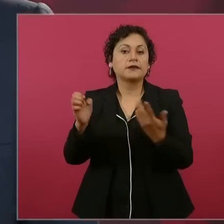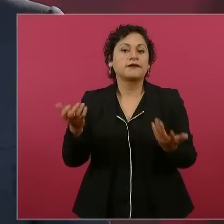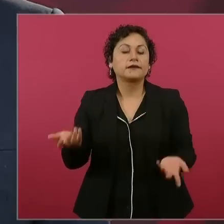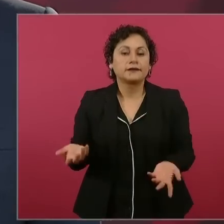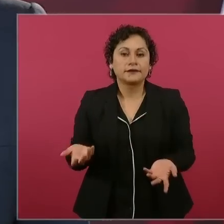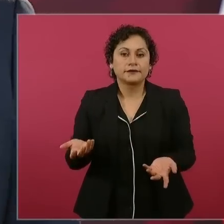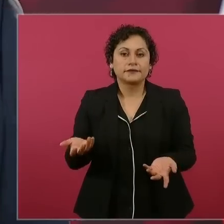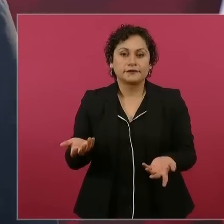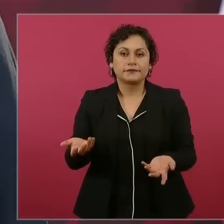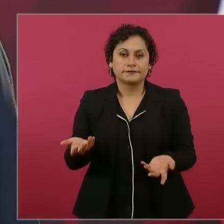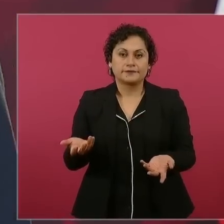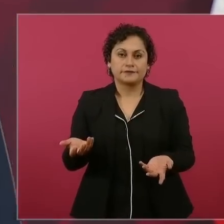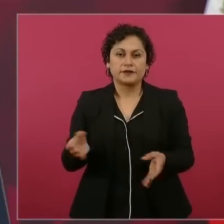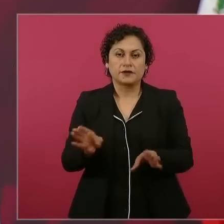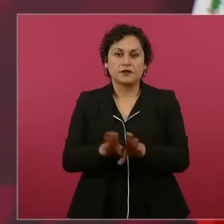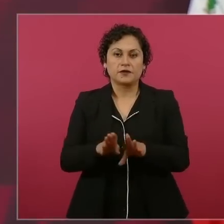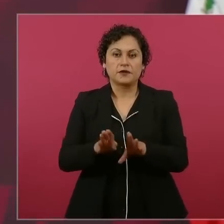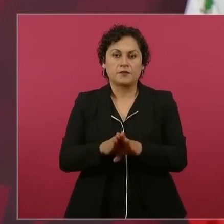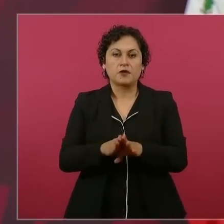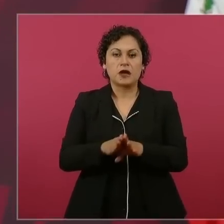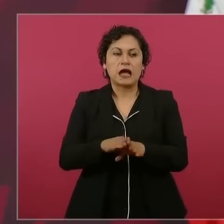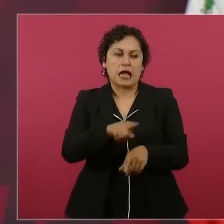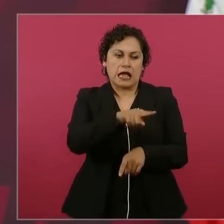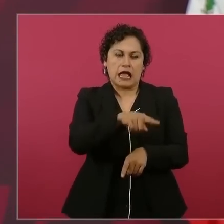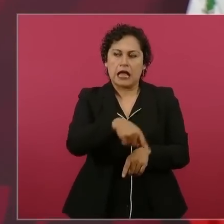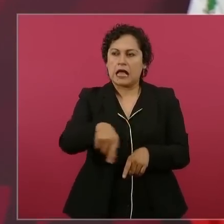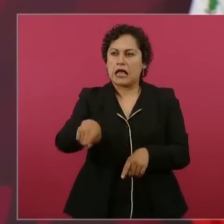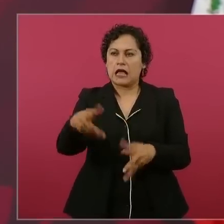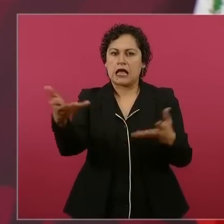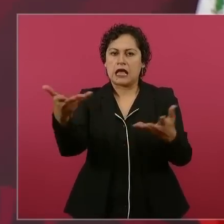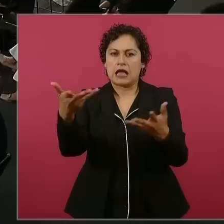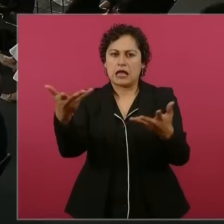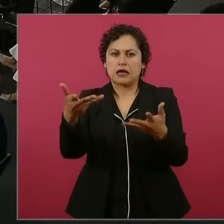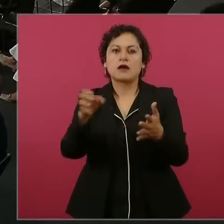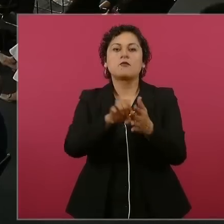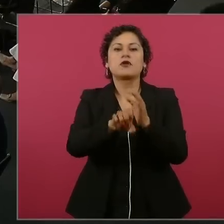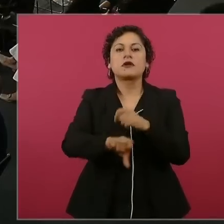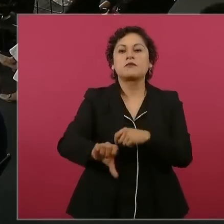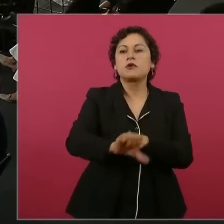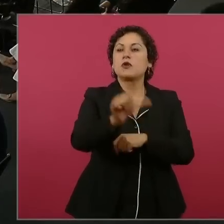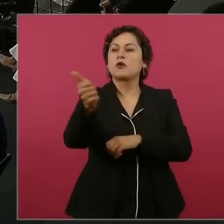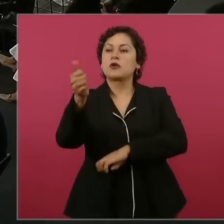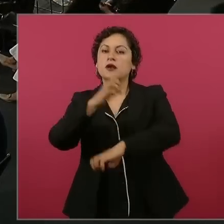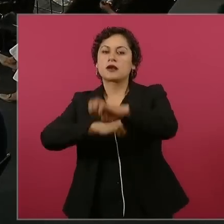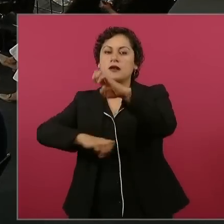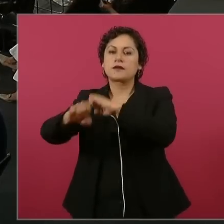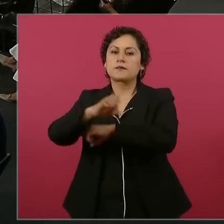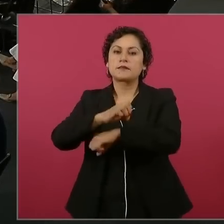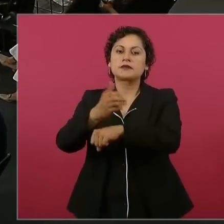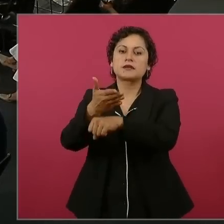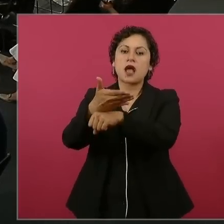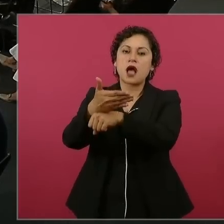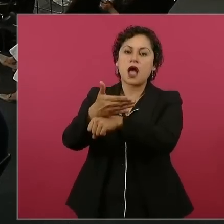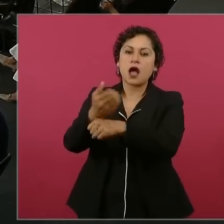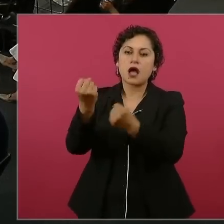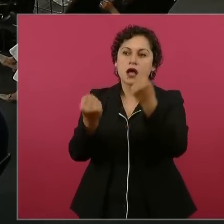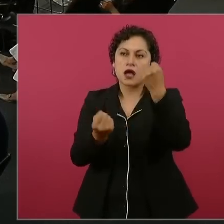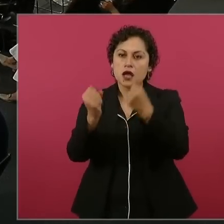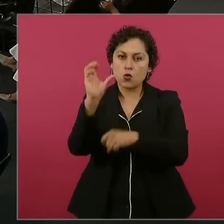la subrogación, que las ambulancias no son del ISSSTE,